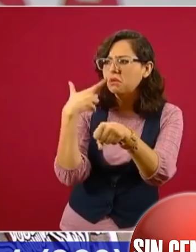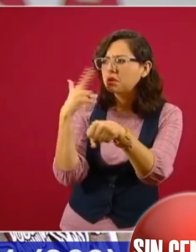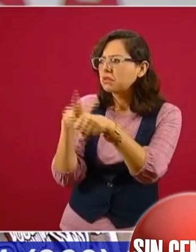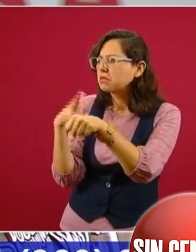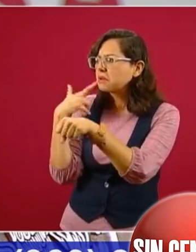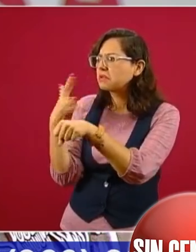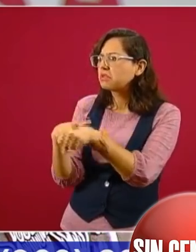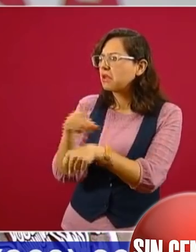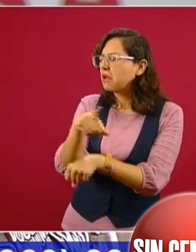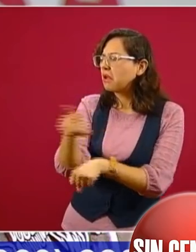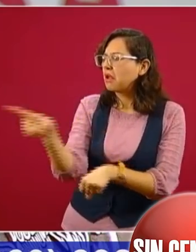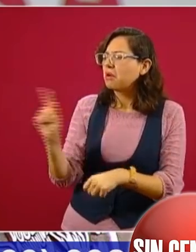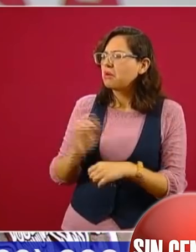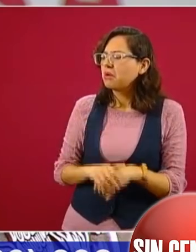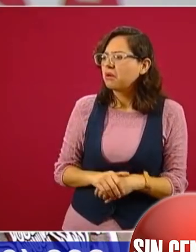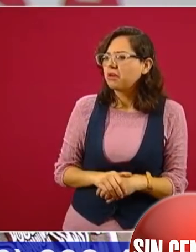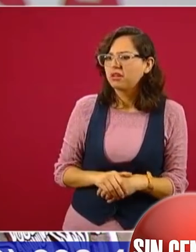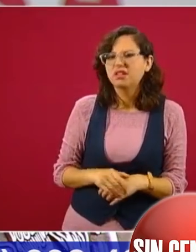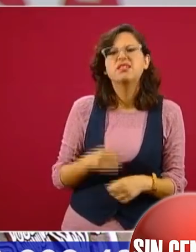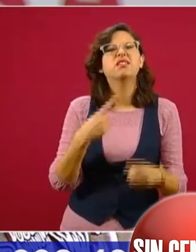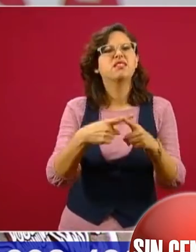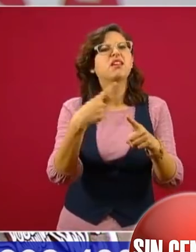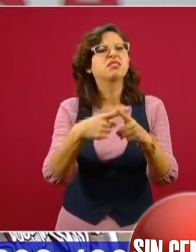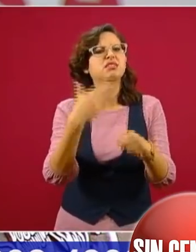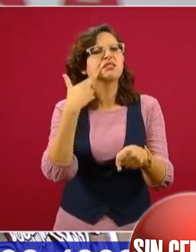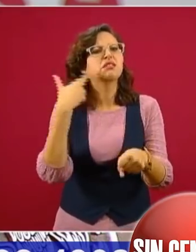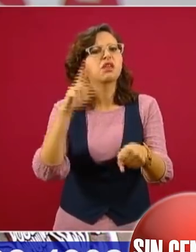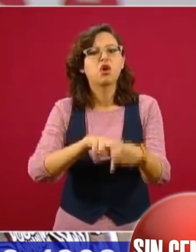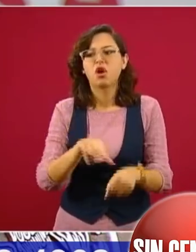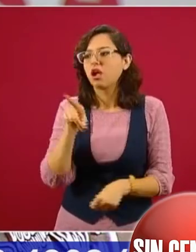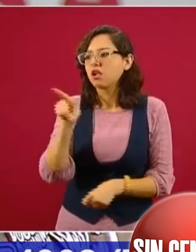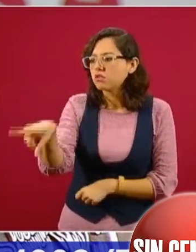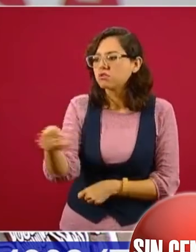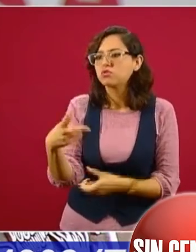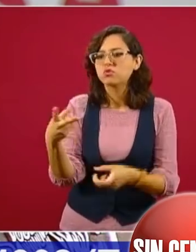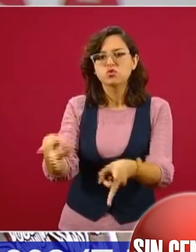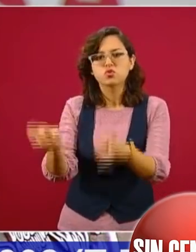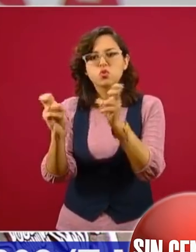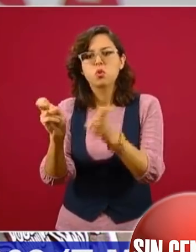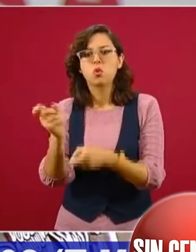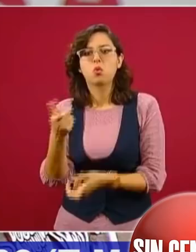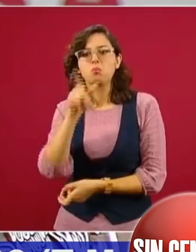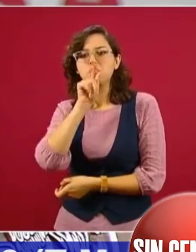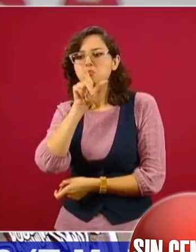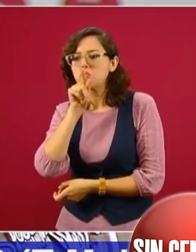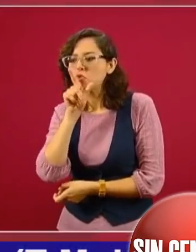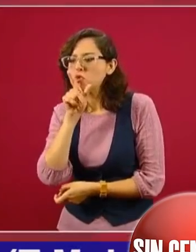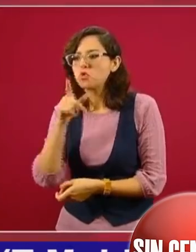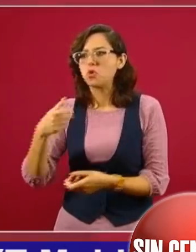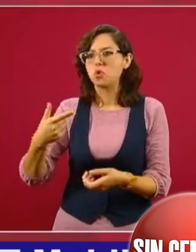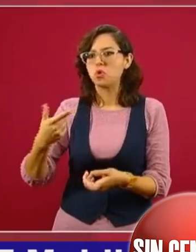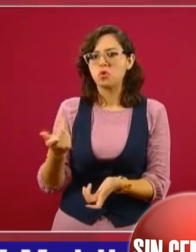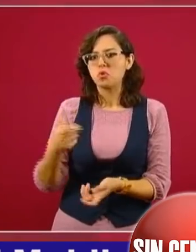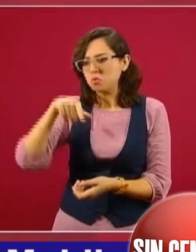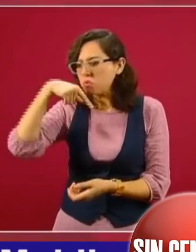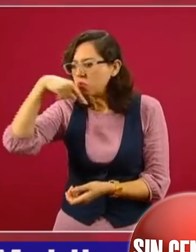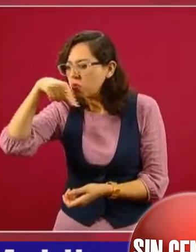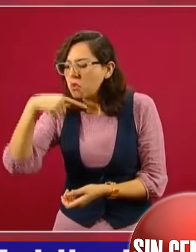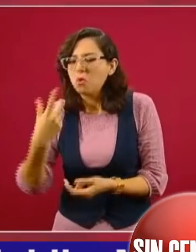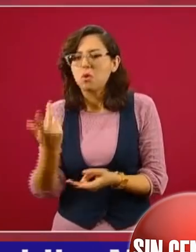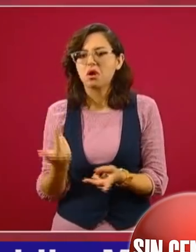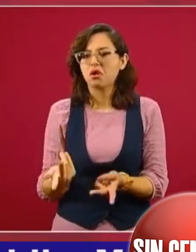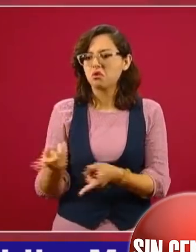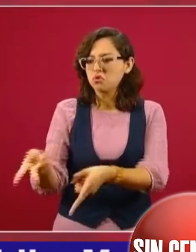El ladrón era el que se robaba una gallina, el que se robaba un pavo, el que se